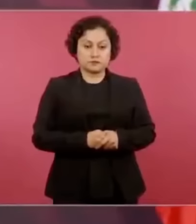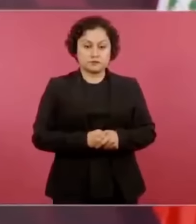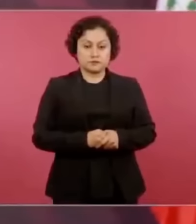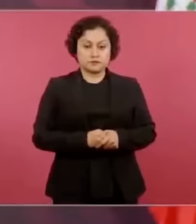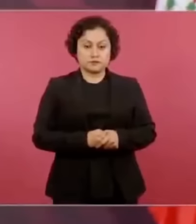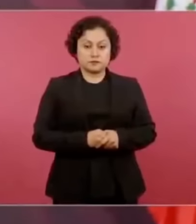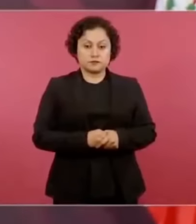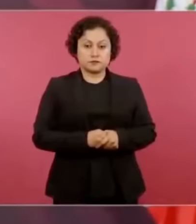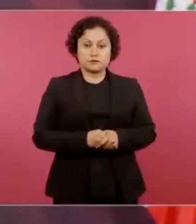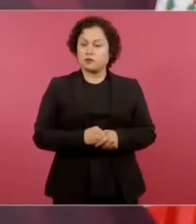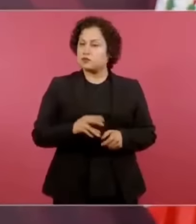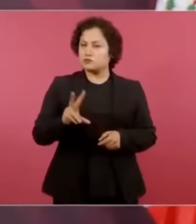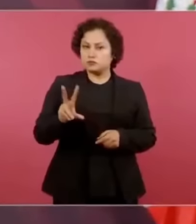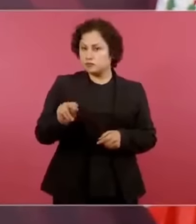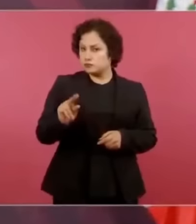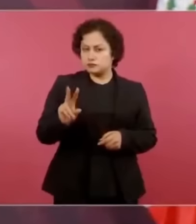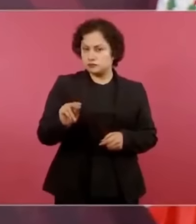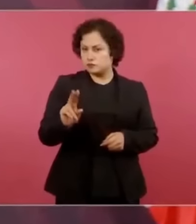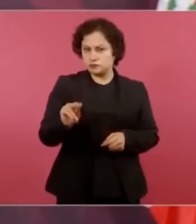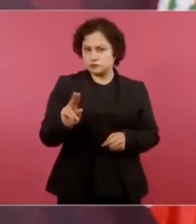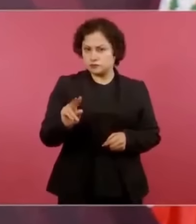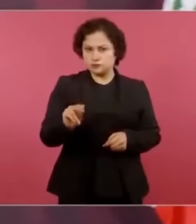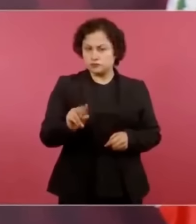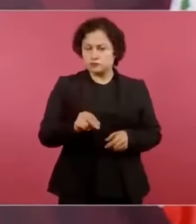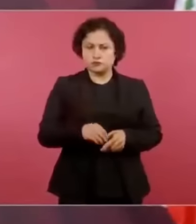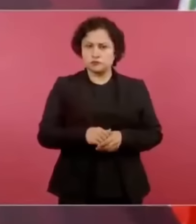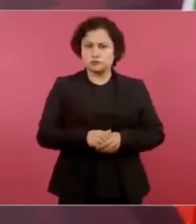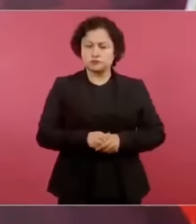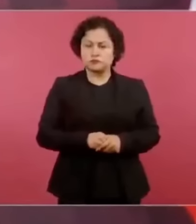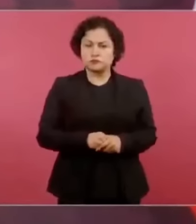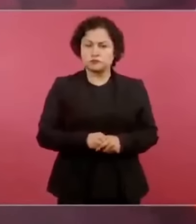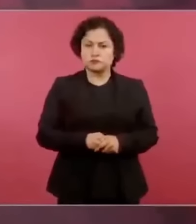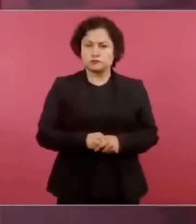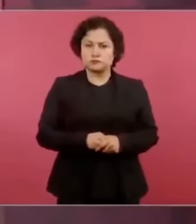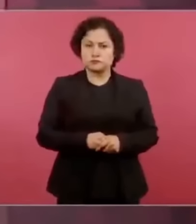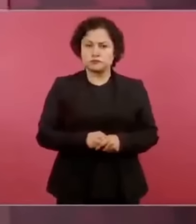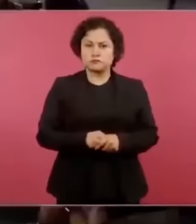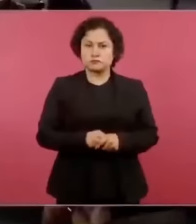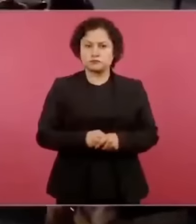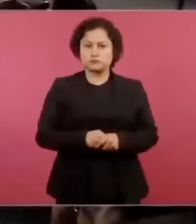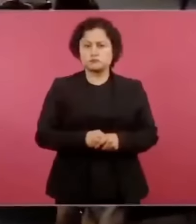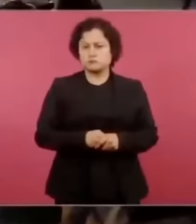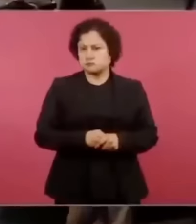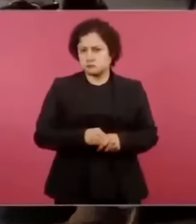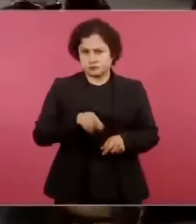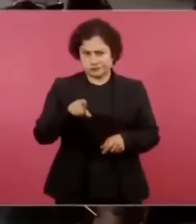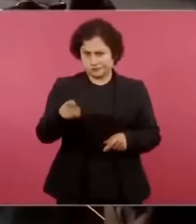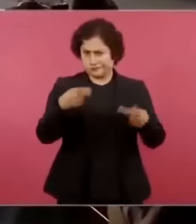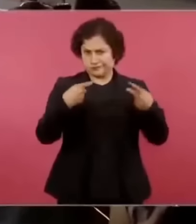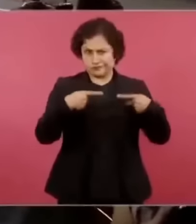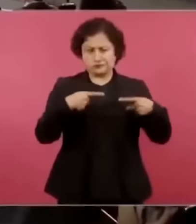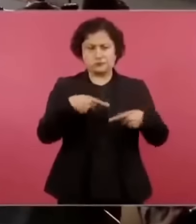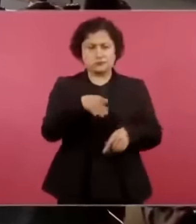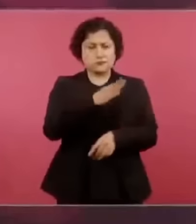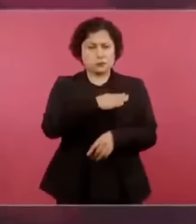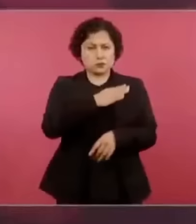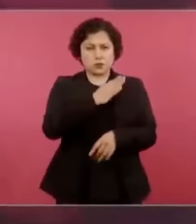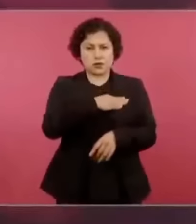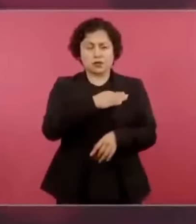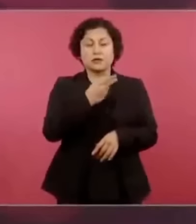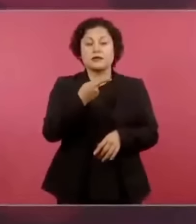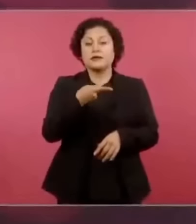Borrego, sí. No, era una buena persona. Lo que pasa